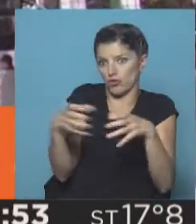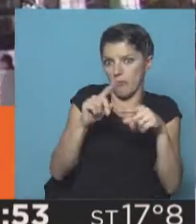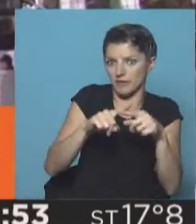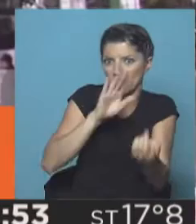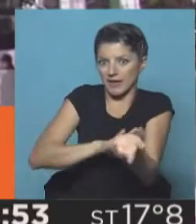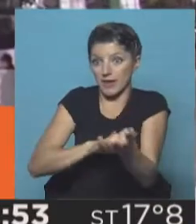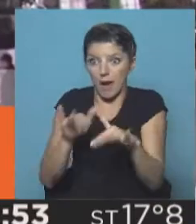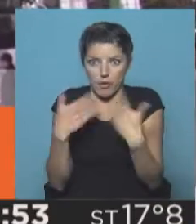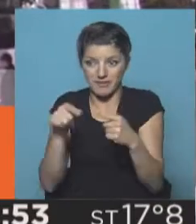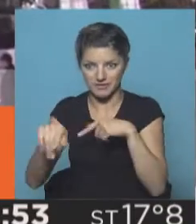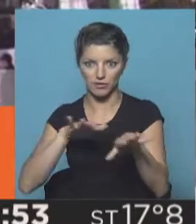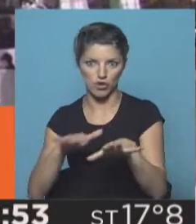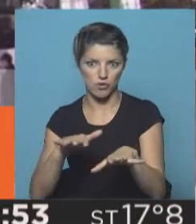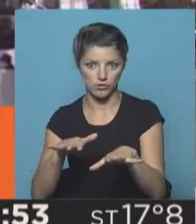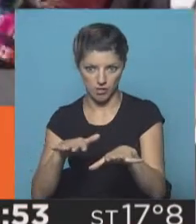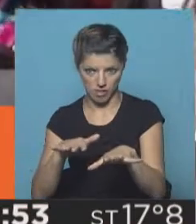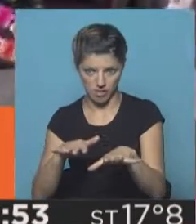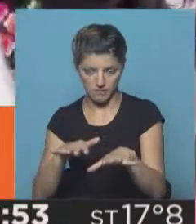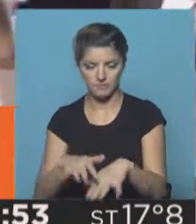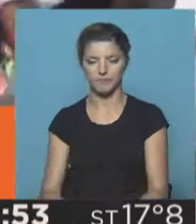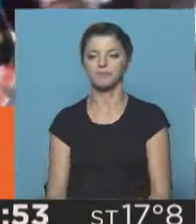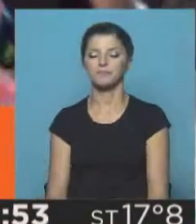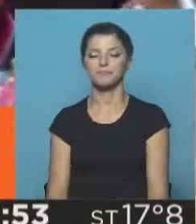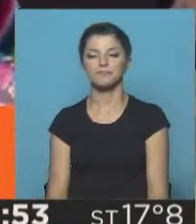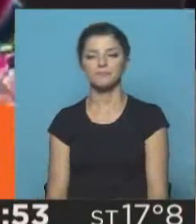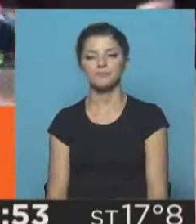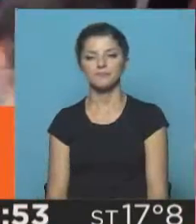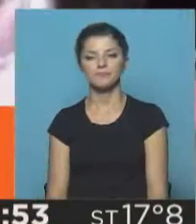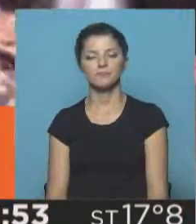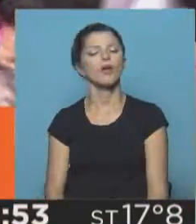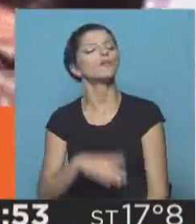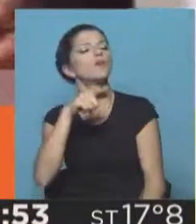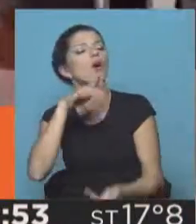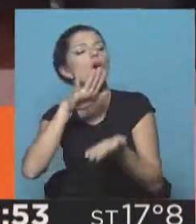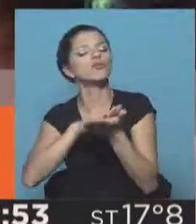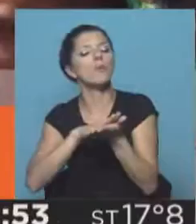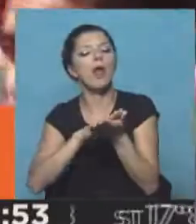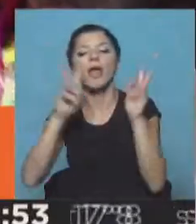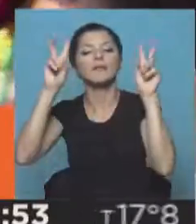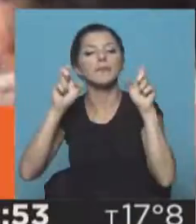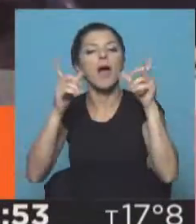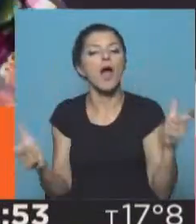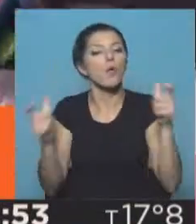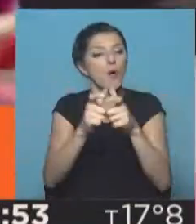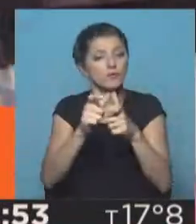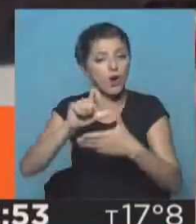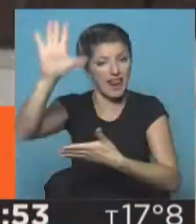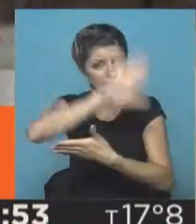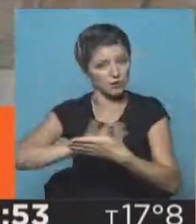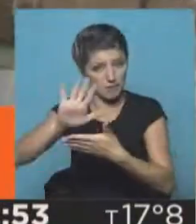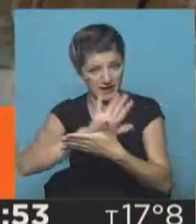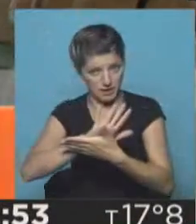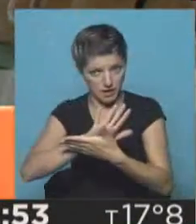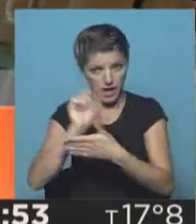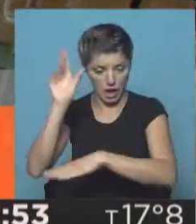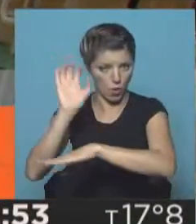terreno muy fértil y van a buscar una alternativa por ese lado. Atilio, déjame volver sobre el tema del encuentro latinoamericano progresista de Ecuador,